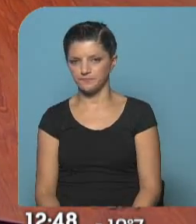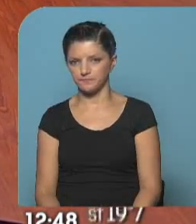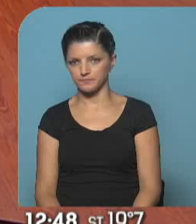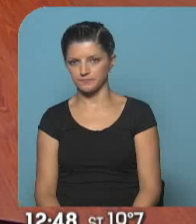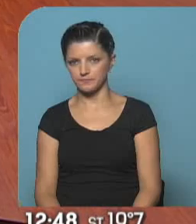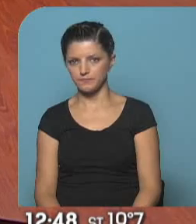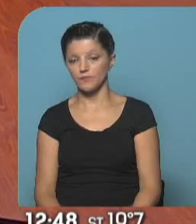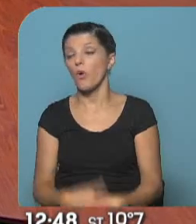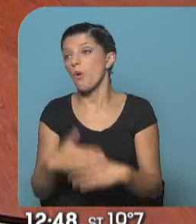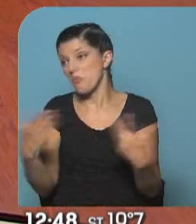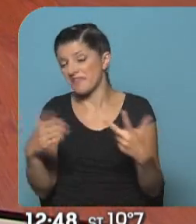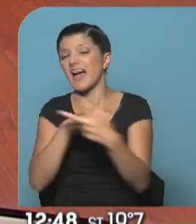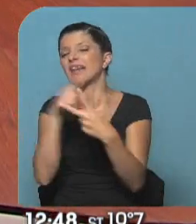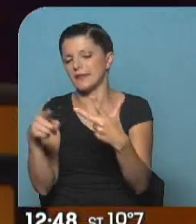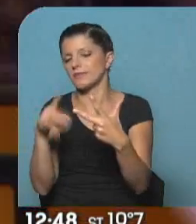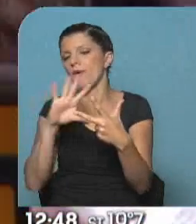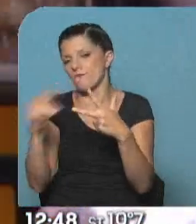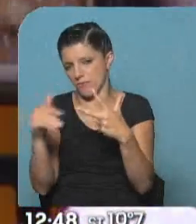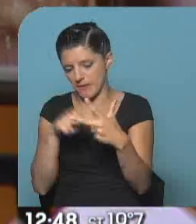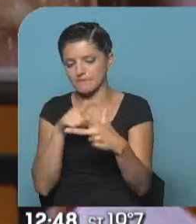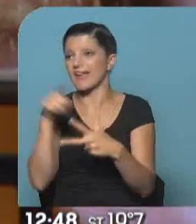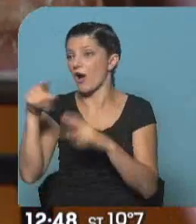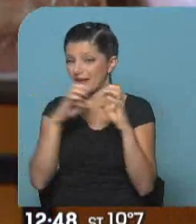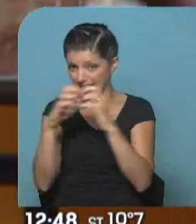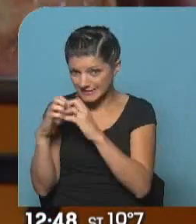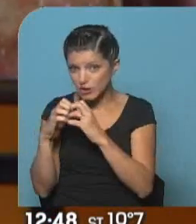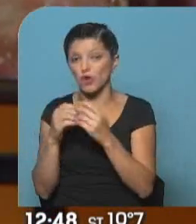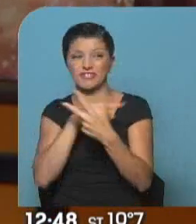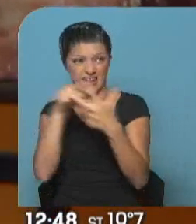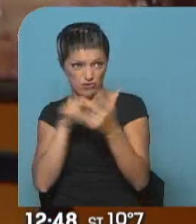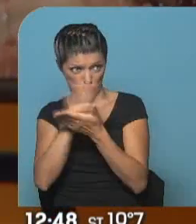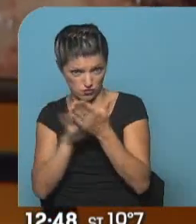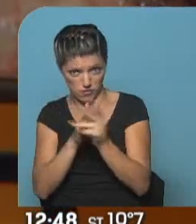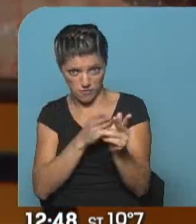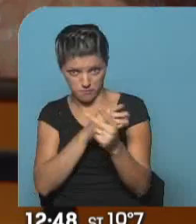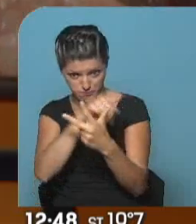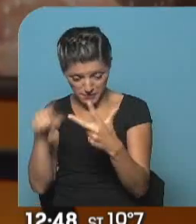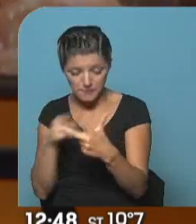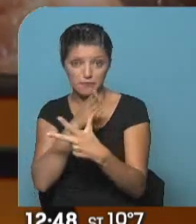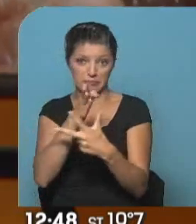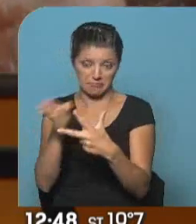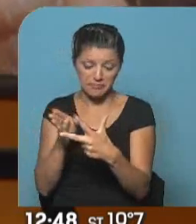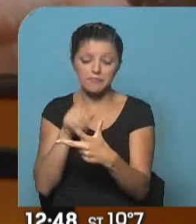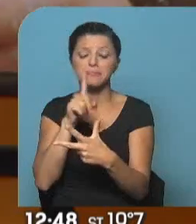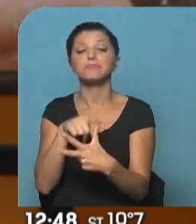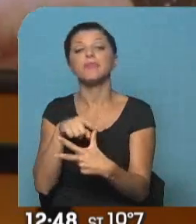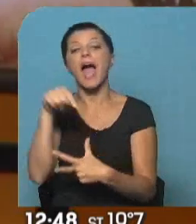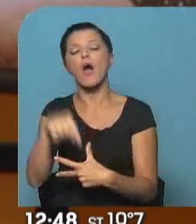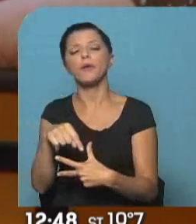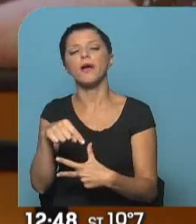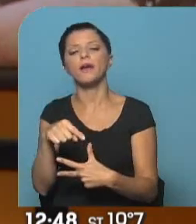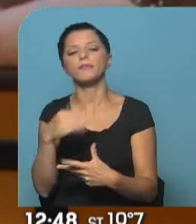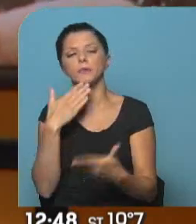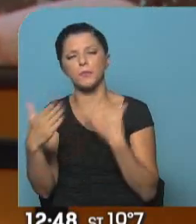es una de las tres opciones, ¿no? Sí. Digamos, esta crisis abre un escenario con tres alternativas. Una es la que ahora se está